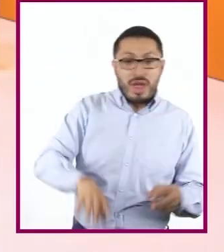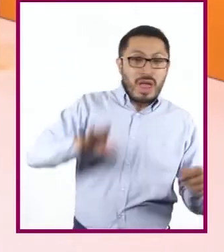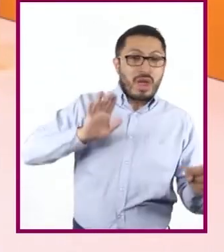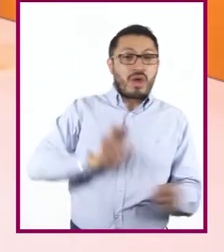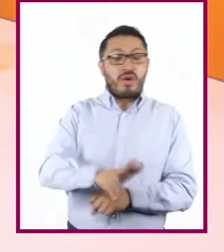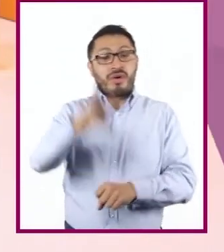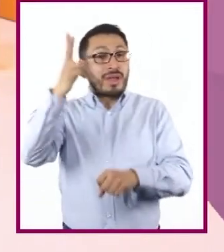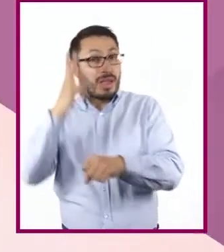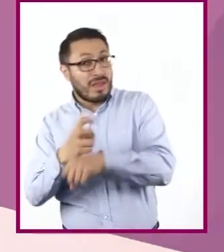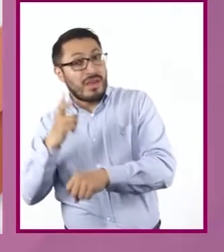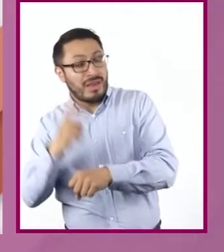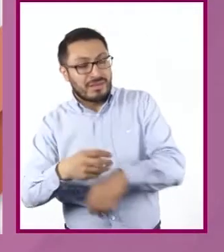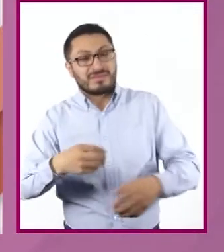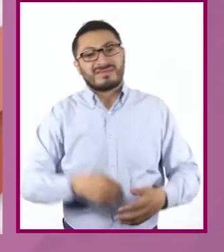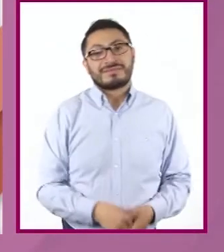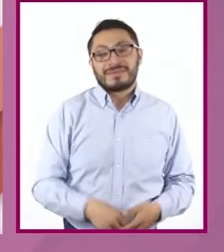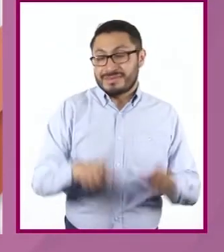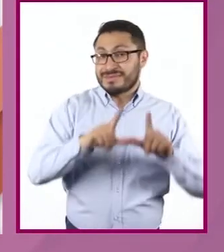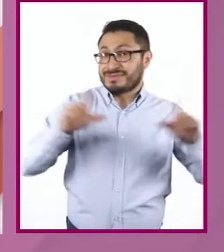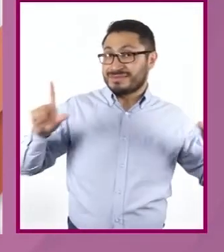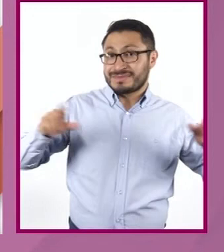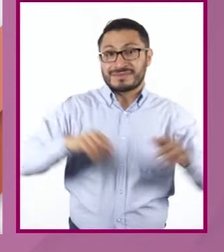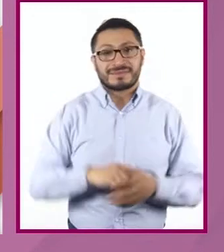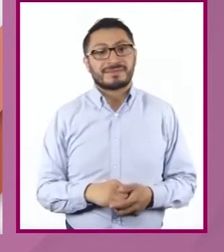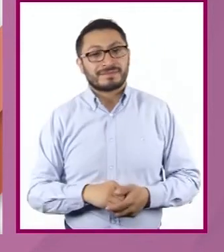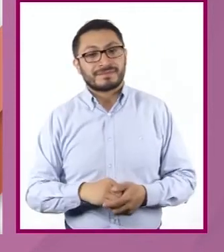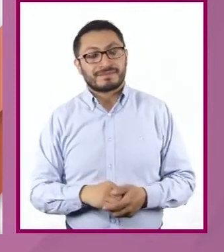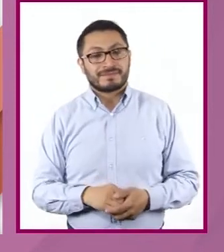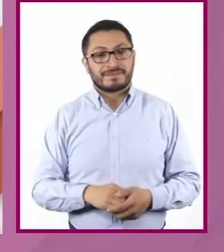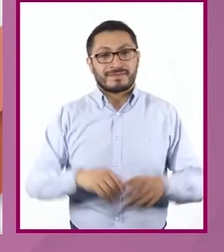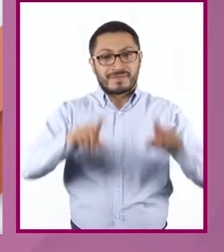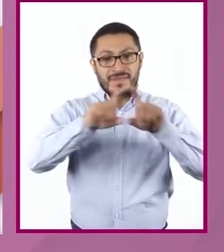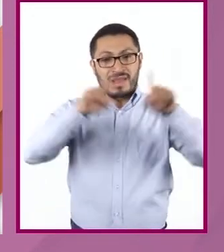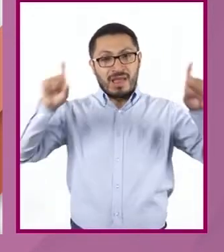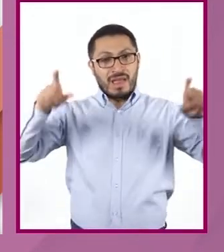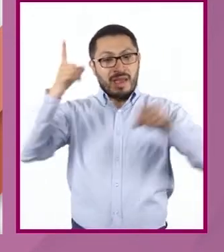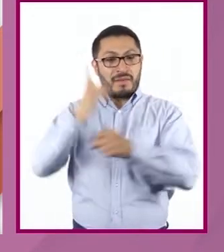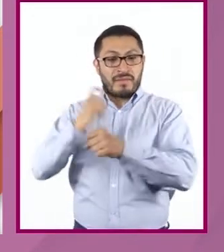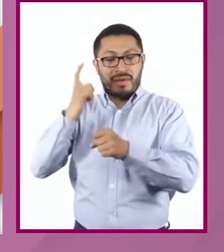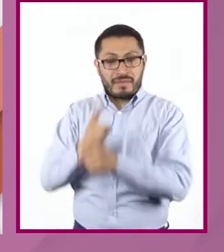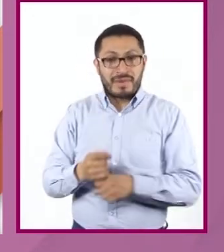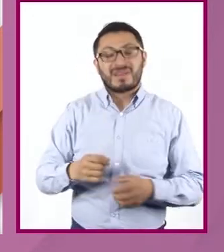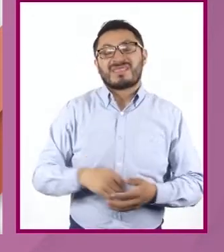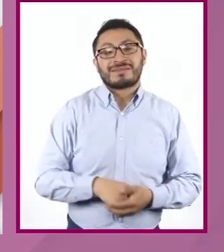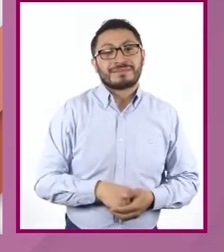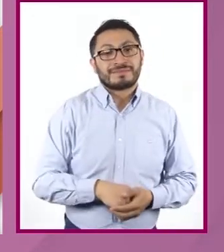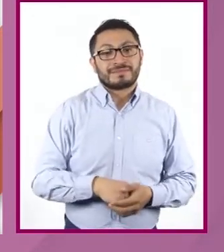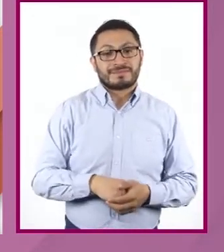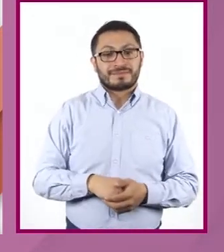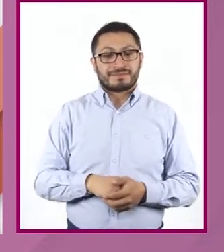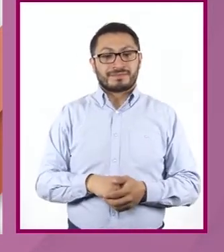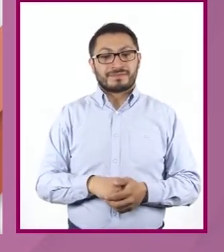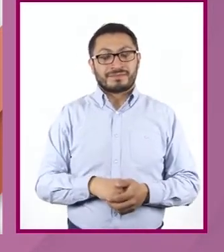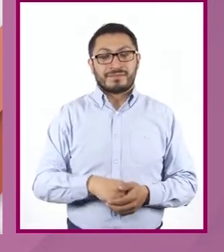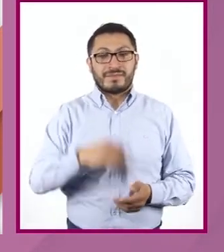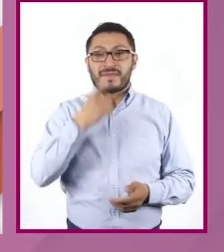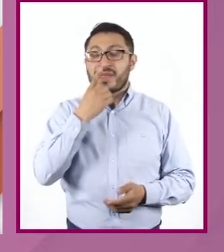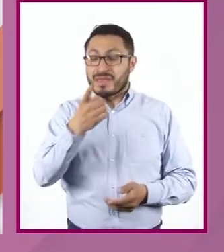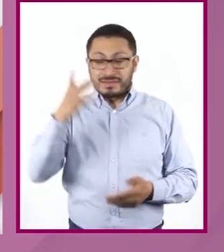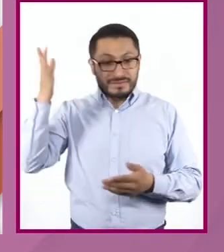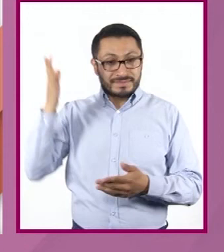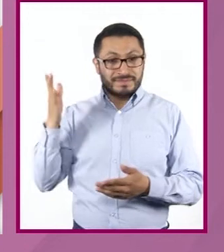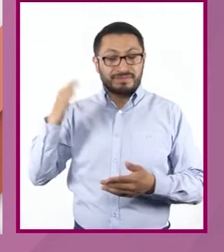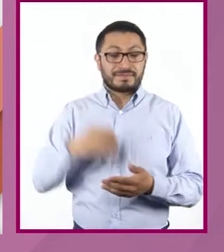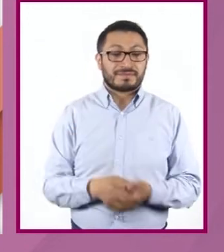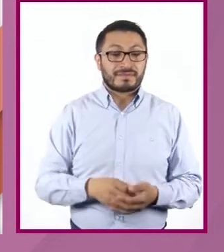amplían la información. ¿Listos? En el primer párrafo del artículo de Dominic se cita: